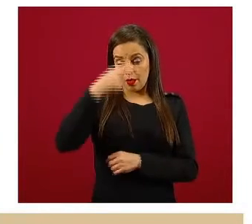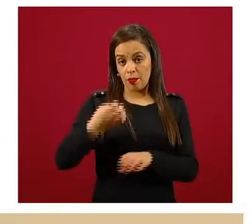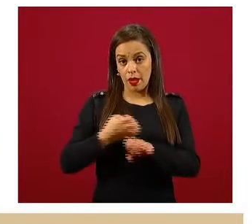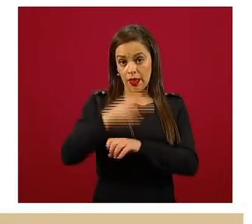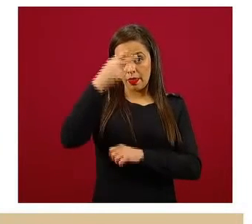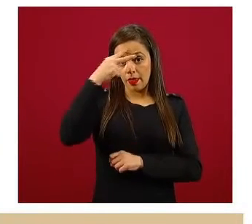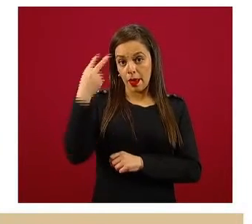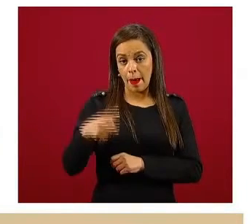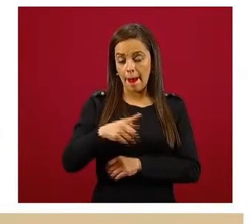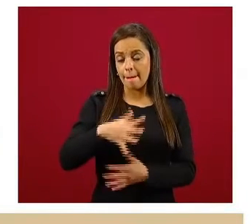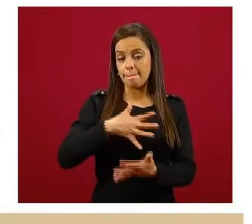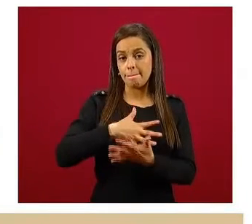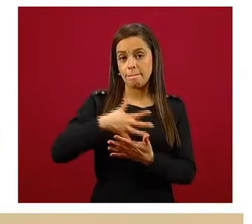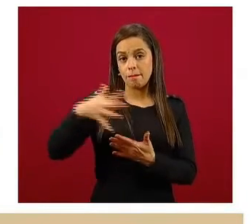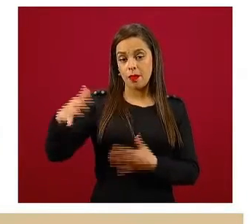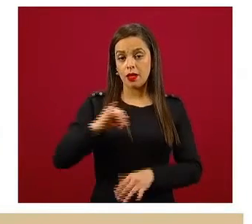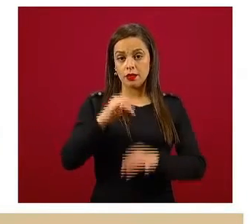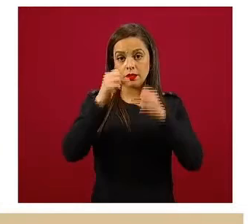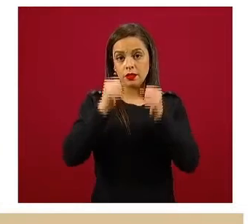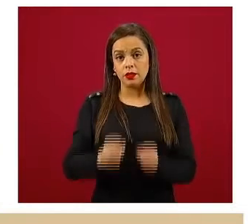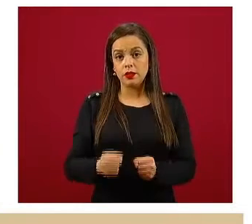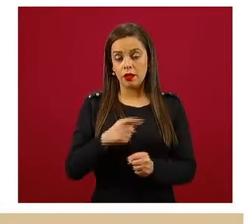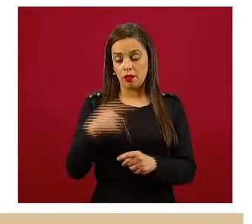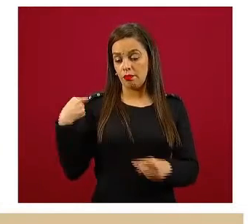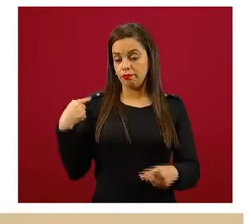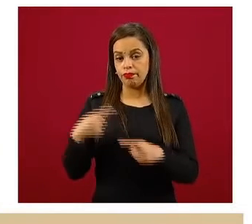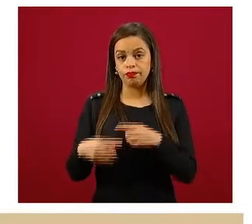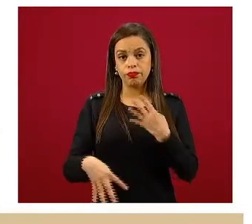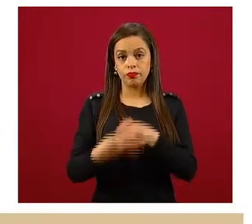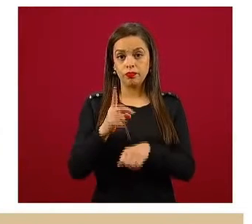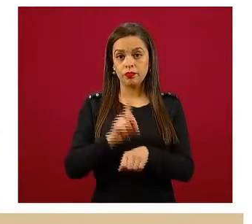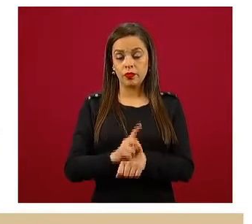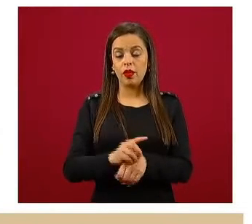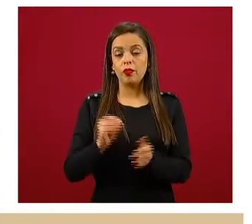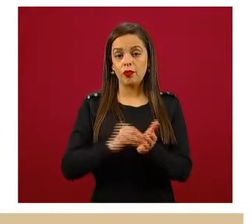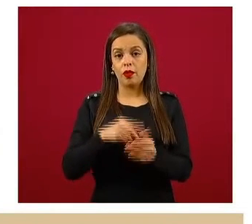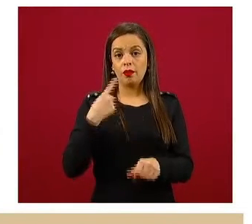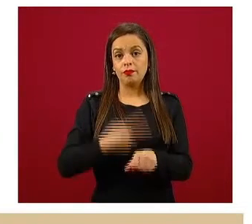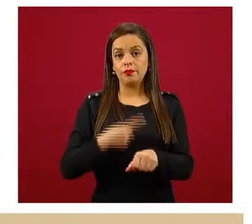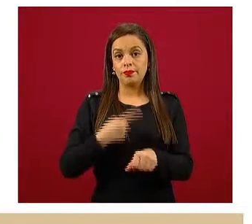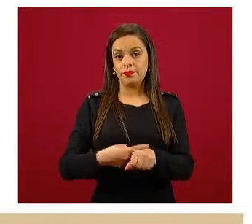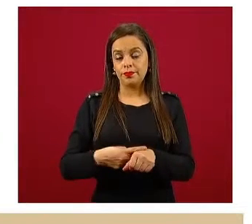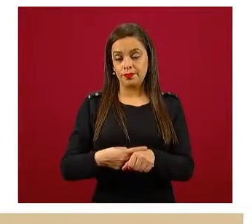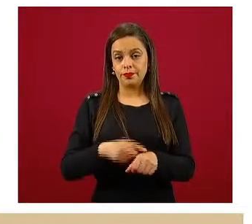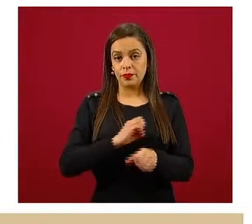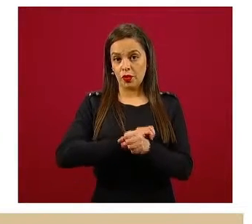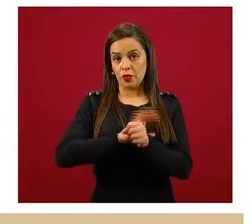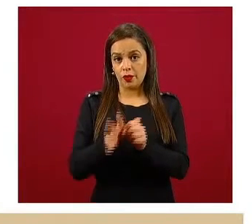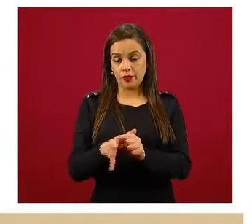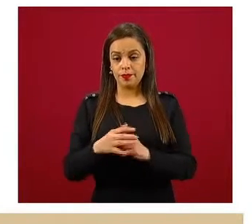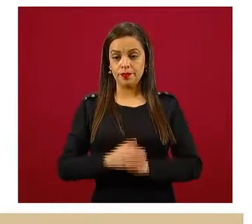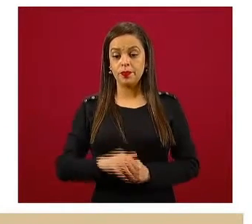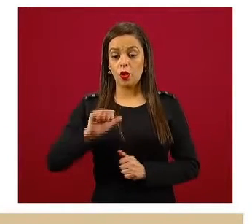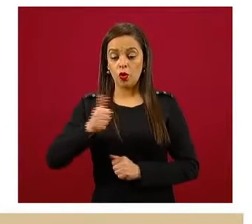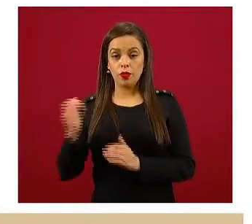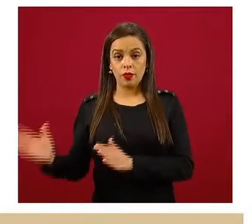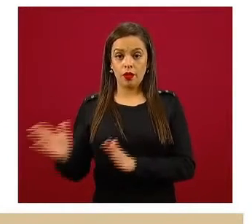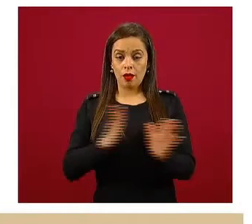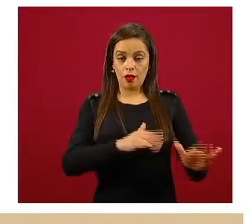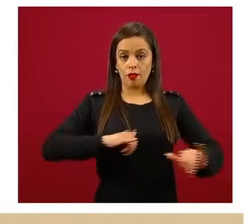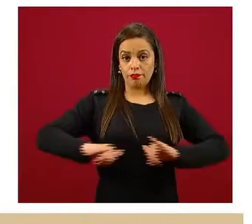los que han confirmado la mayoría de los casos en los últimos 14 días, pero en la siguiente diapositiva veremos si por tasa de